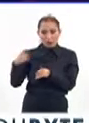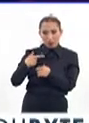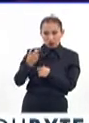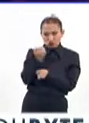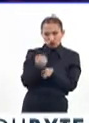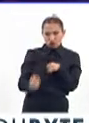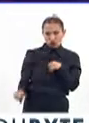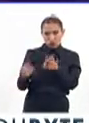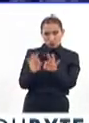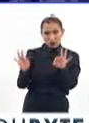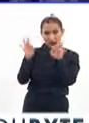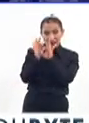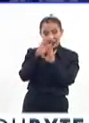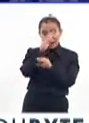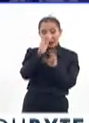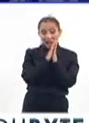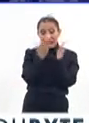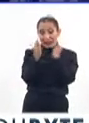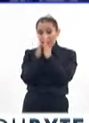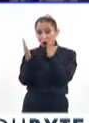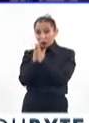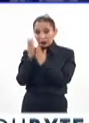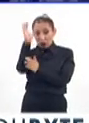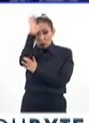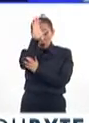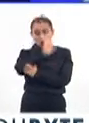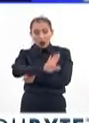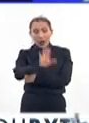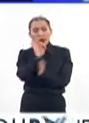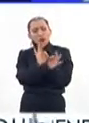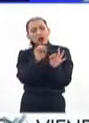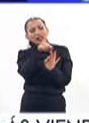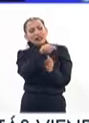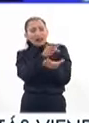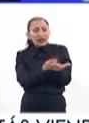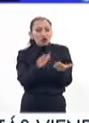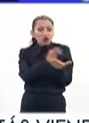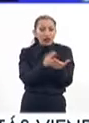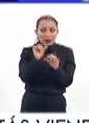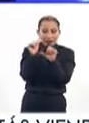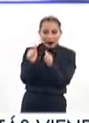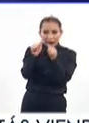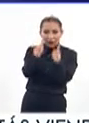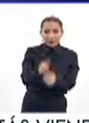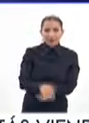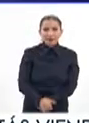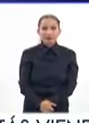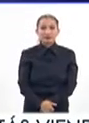los personajes principales del mundo de letras y de la cultura, la importancia de la lectura y las artes.